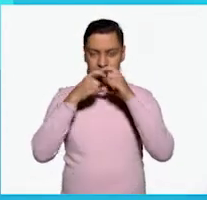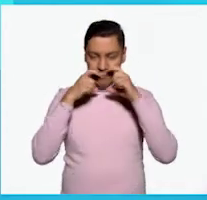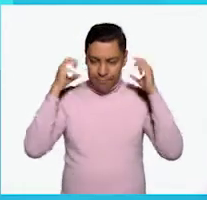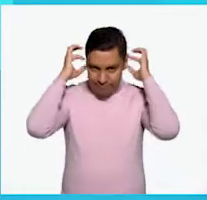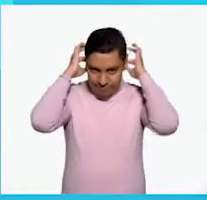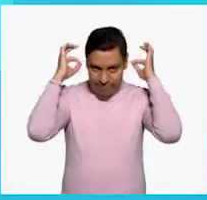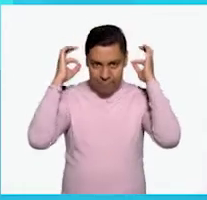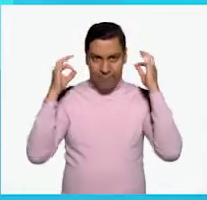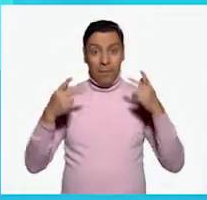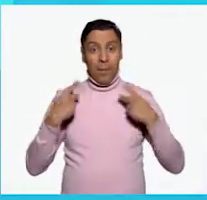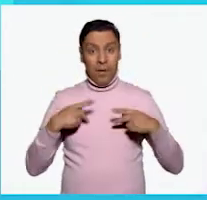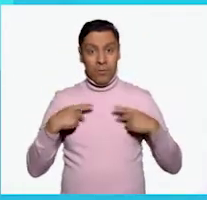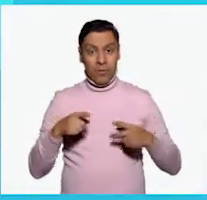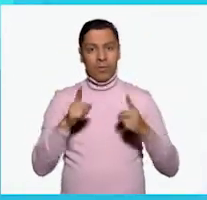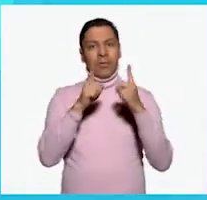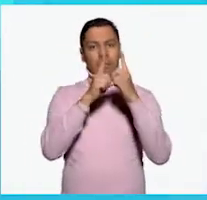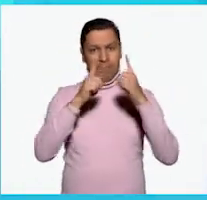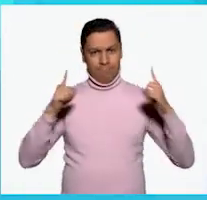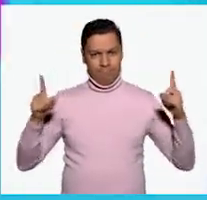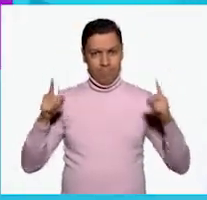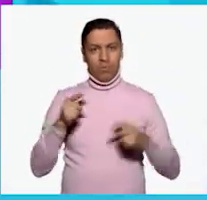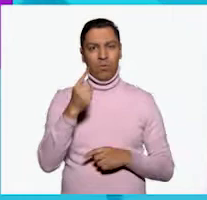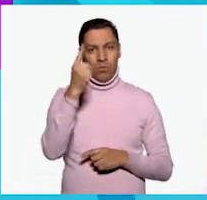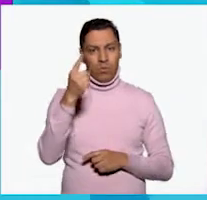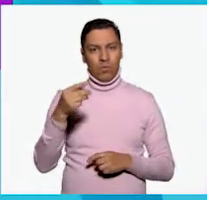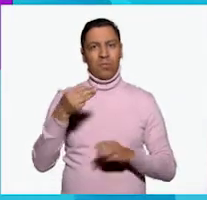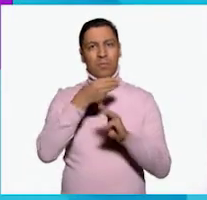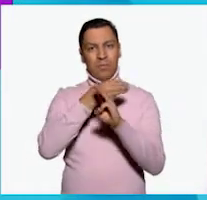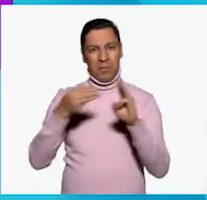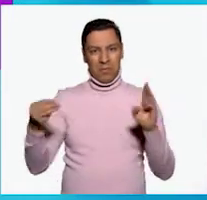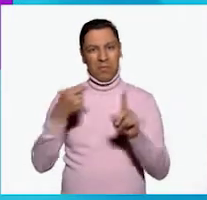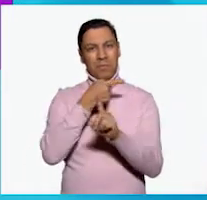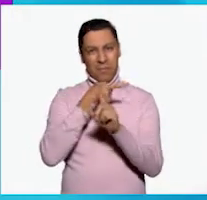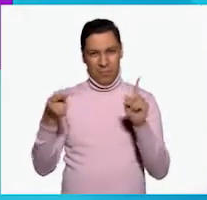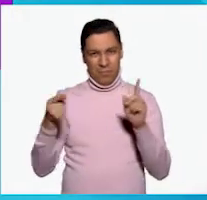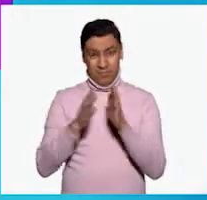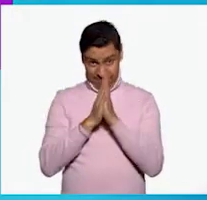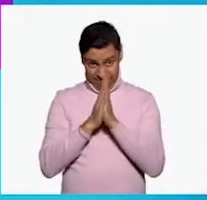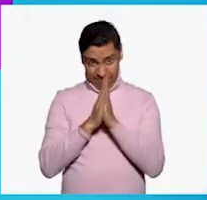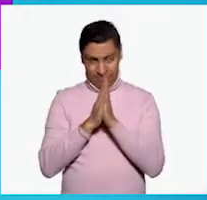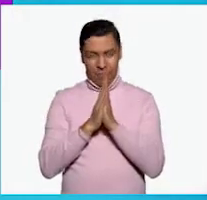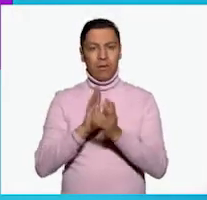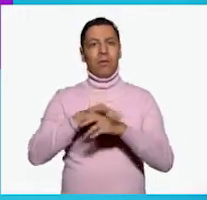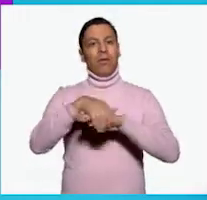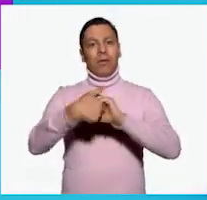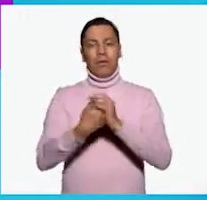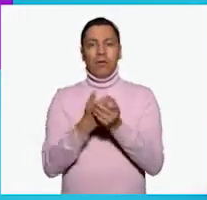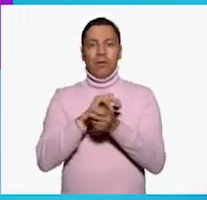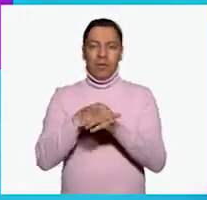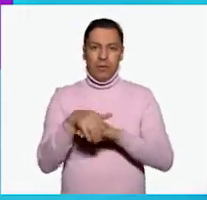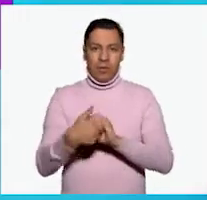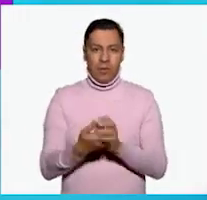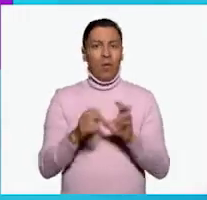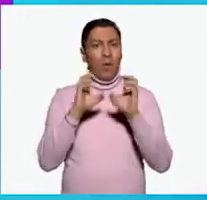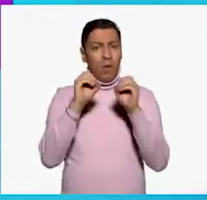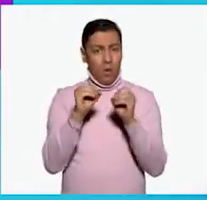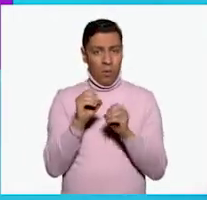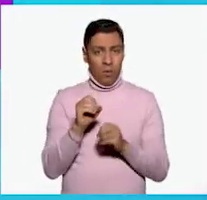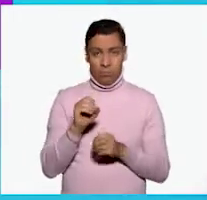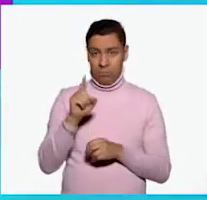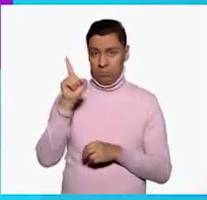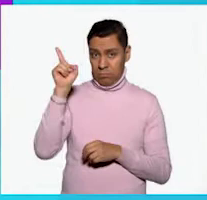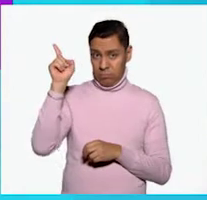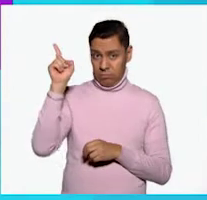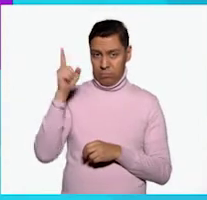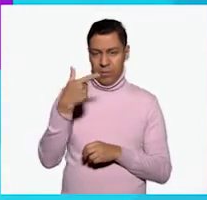una distancia mínima de 1.5 metros entre tú y los demás. Lávate las manos muy seguido con agua y jabón por lo menos